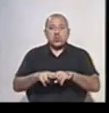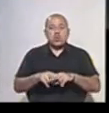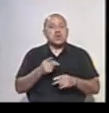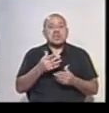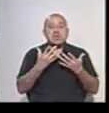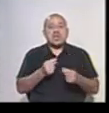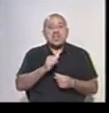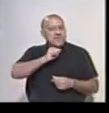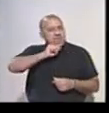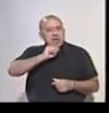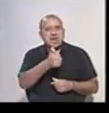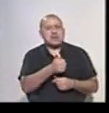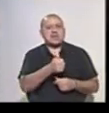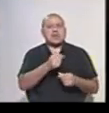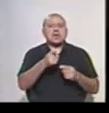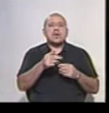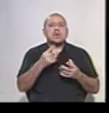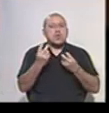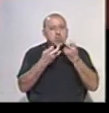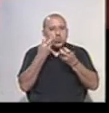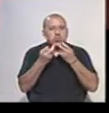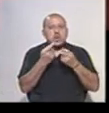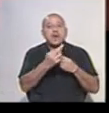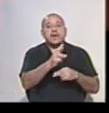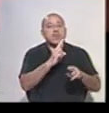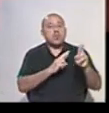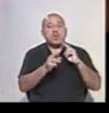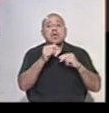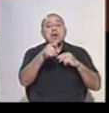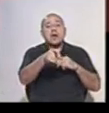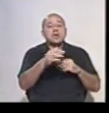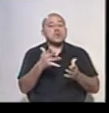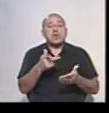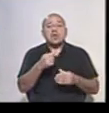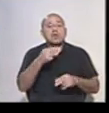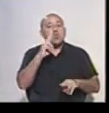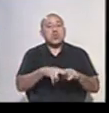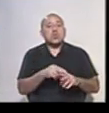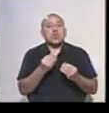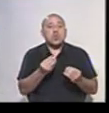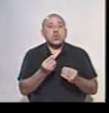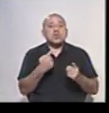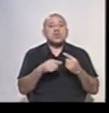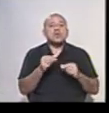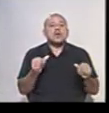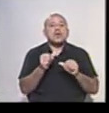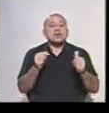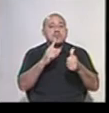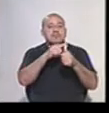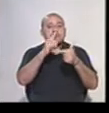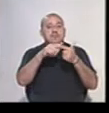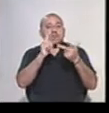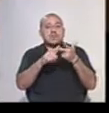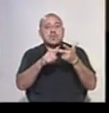y aparte de eso decide intentar buscar respuestas a ese asesinato y para eso decide colocar 3 anuncios en la